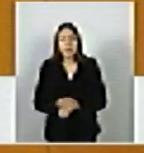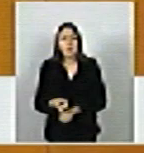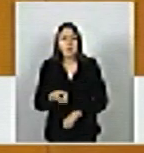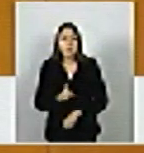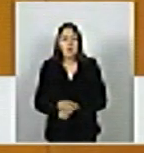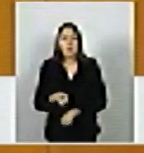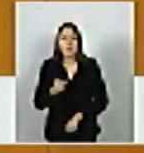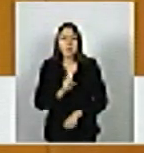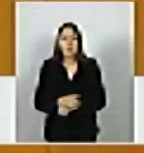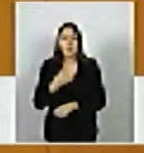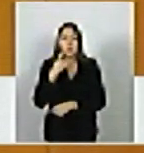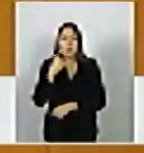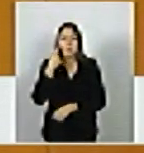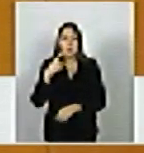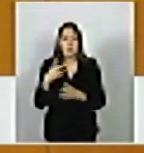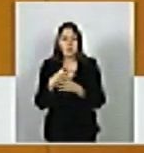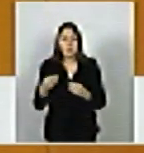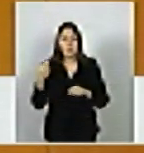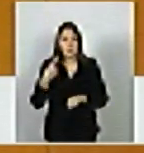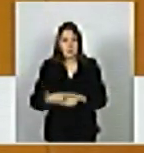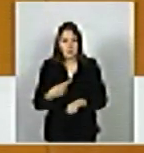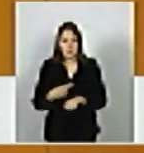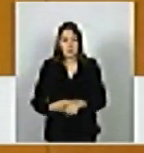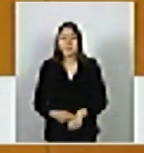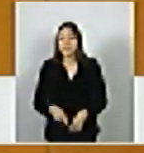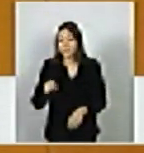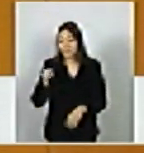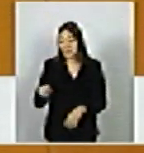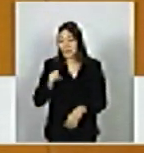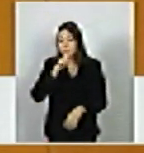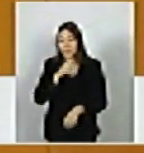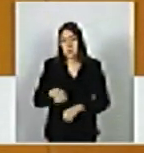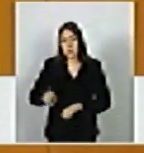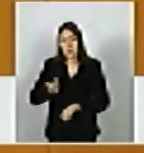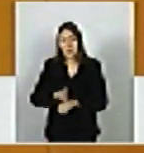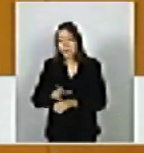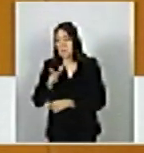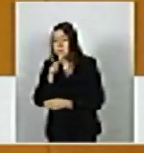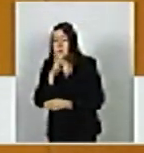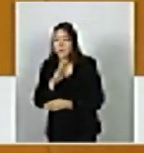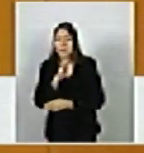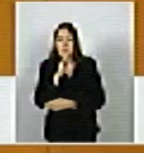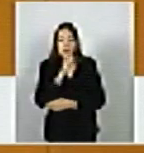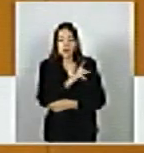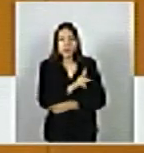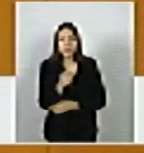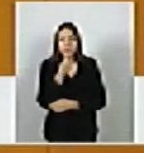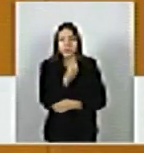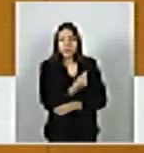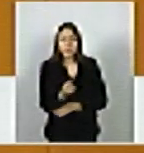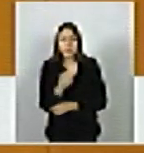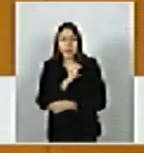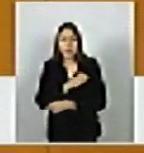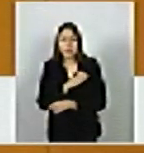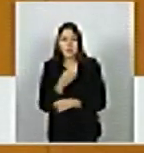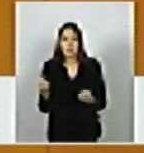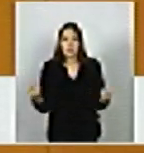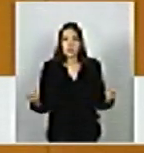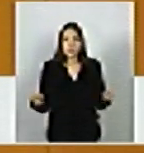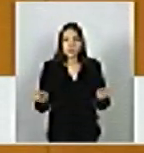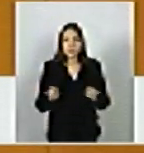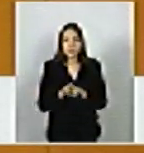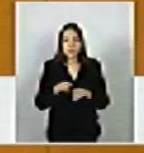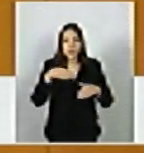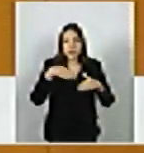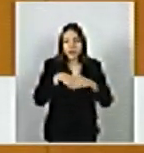día. El mismo día, los padres de familia de niños con cáncer cerraron los accesos al